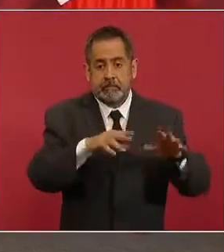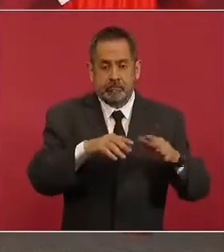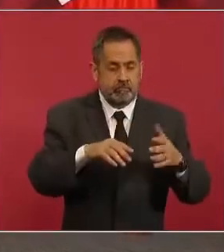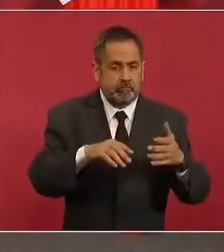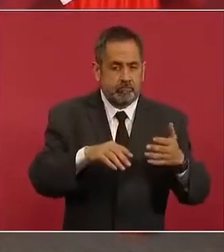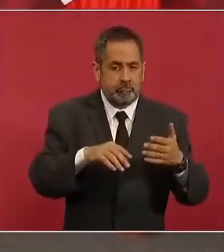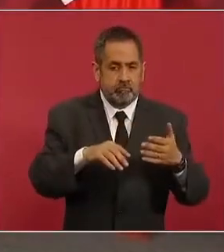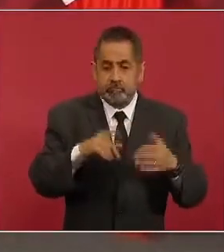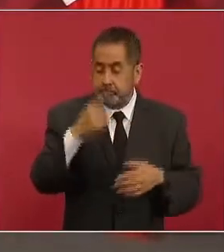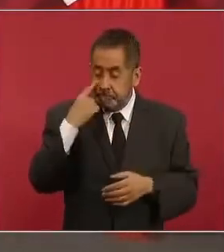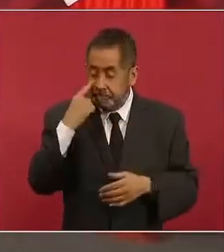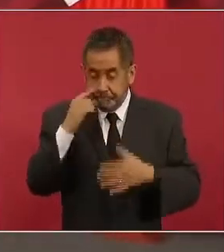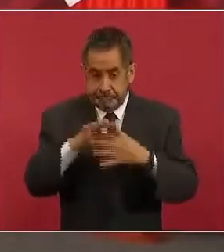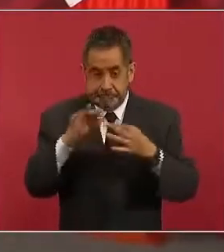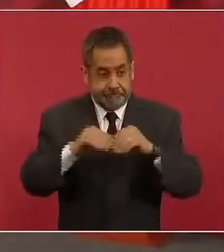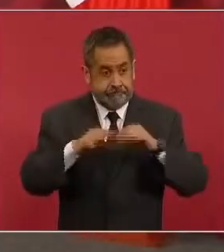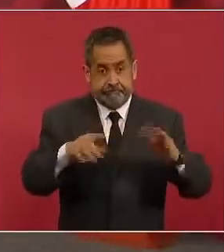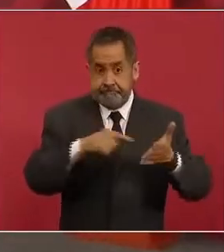contenido, fíjense,